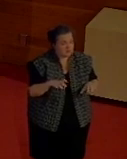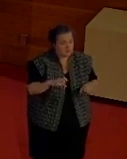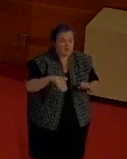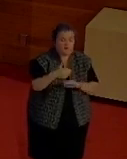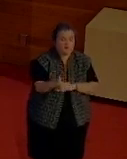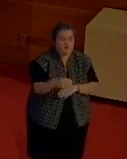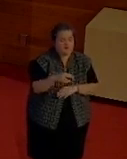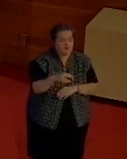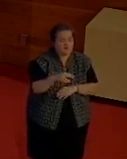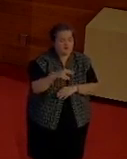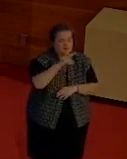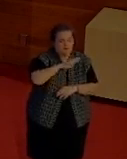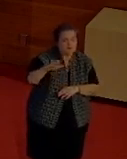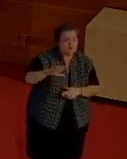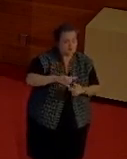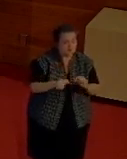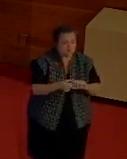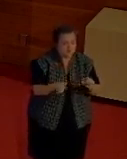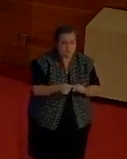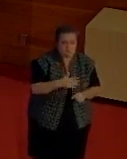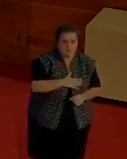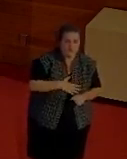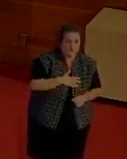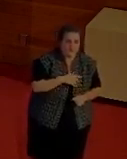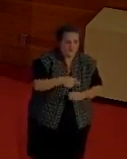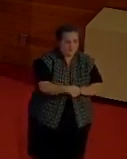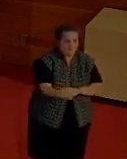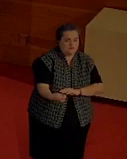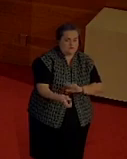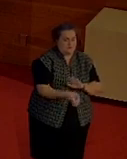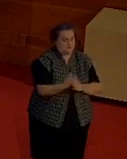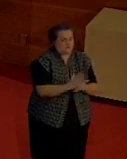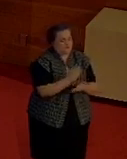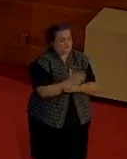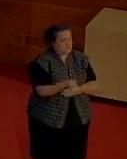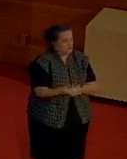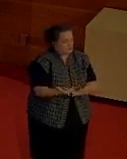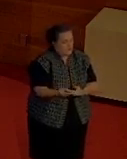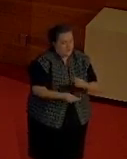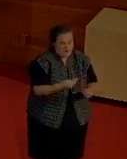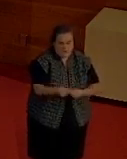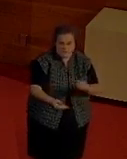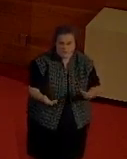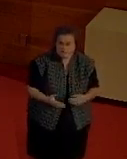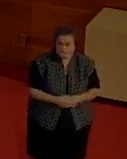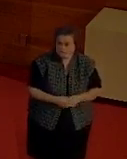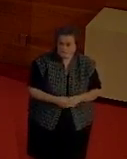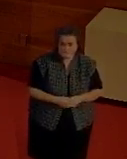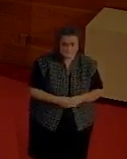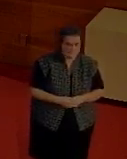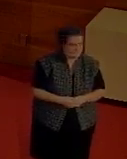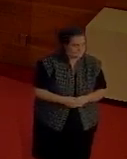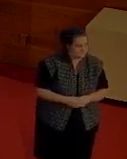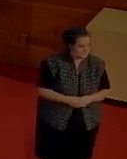Hitler vender Merced y fabricarlos en victoria entre otras cuestiones pues Esas son las vías que hay que hacer y espero un poco de